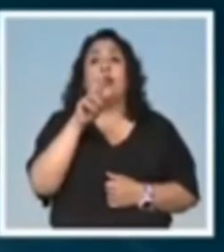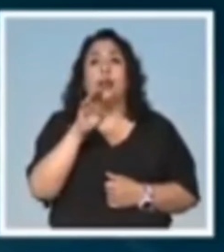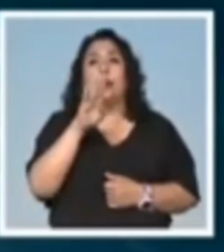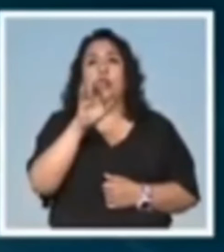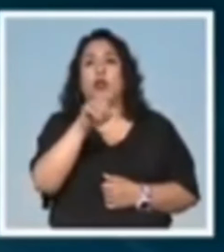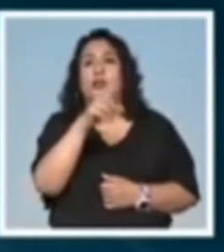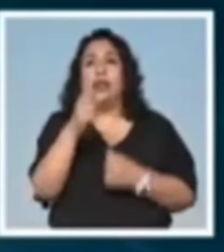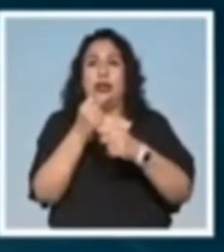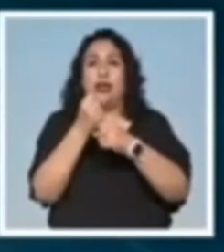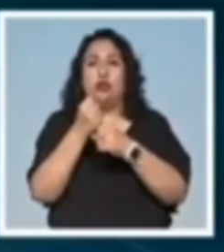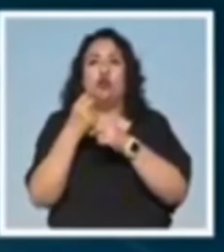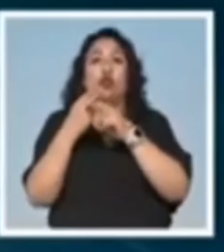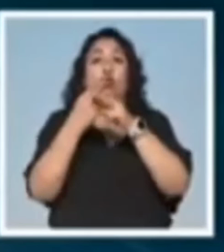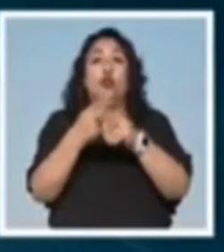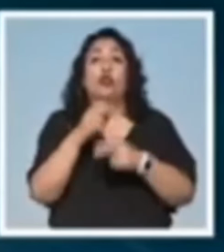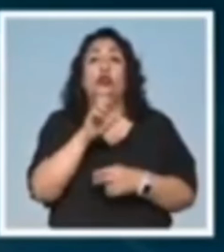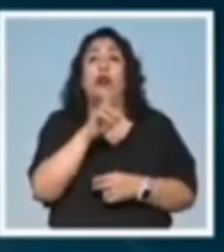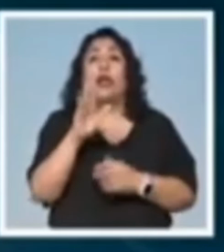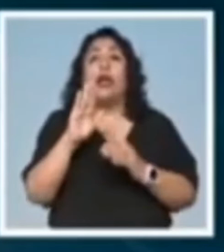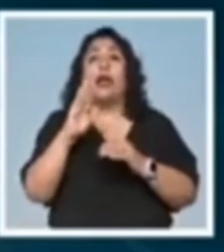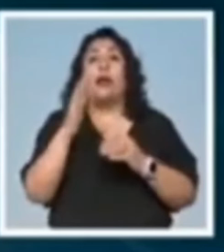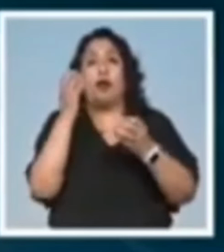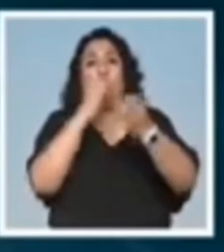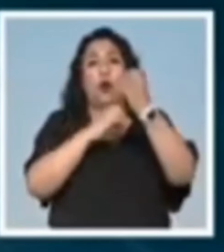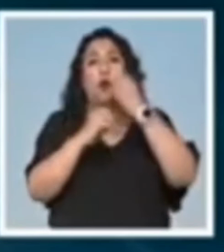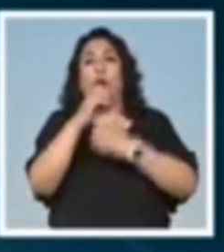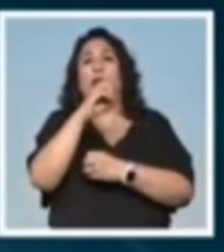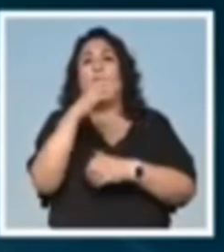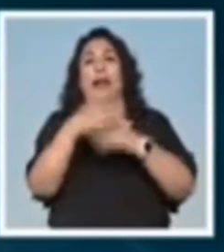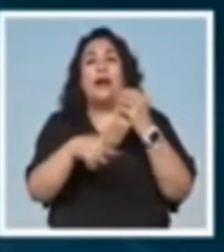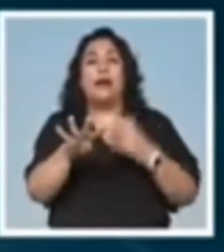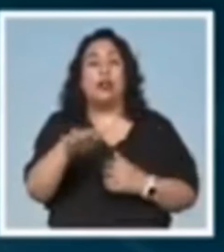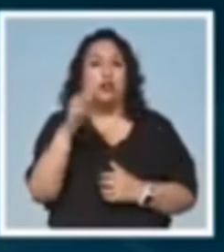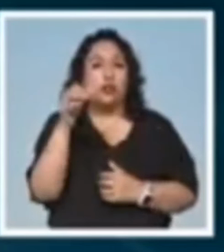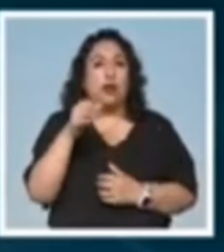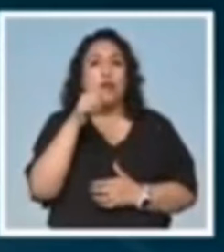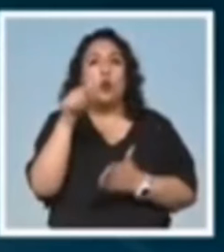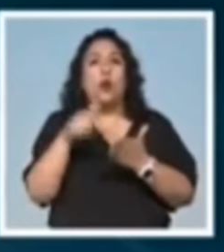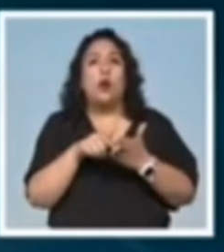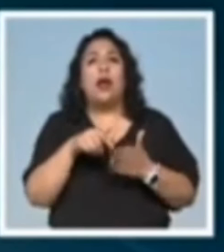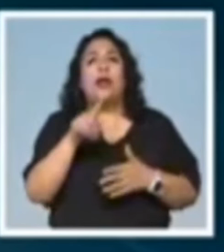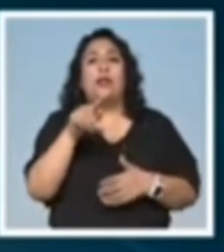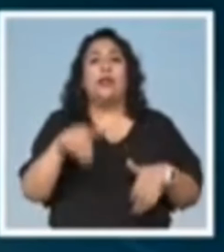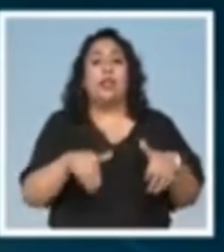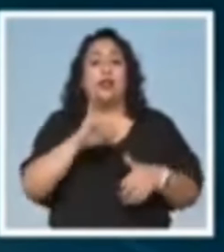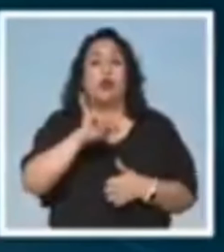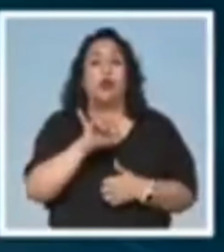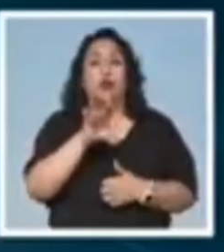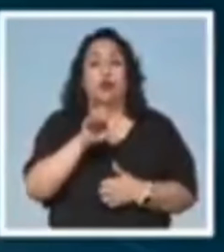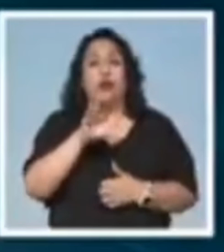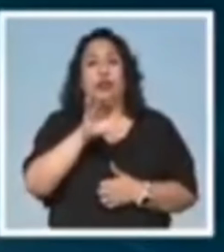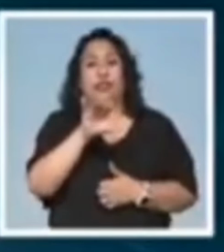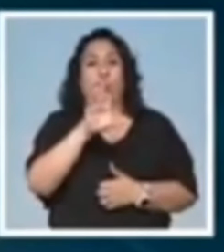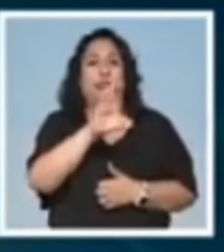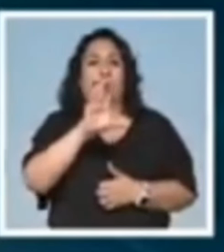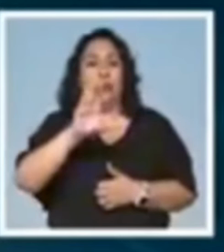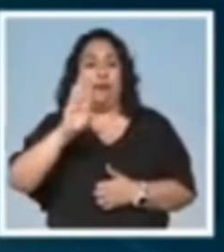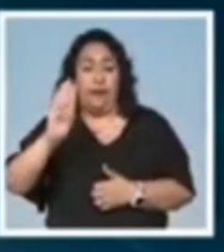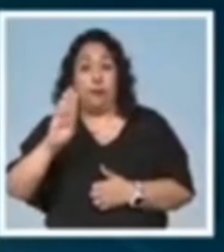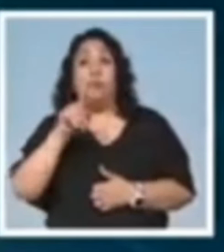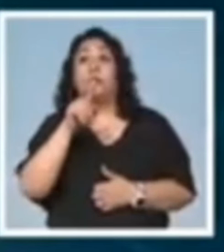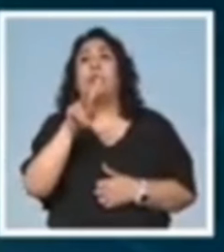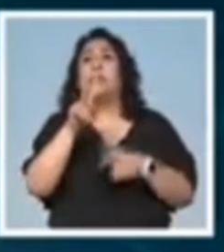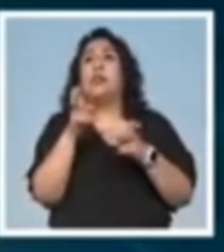años del surrealismo, se presenta hasta el 14 de abril en el Teatro Julio Castillo del Centro Cultural del Bosque. Creo que es una obra